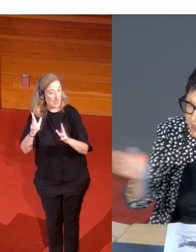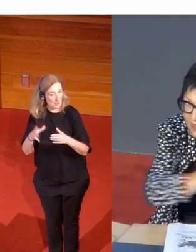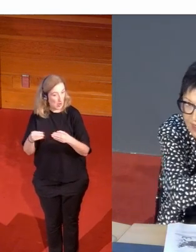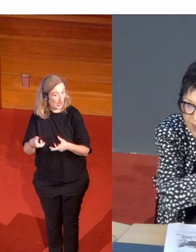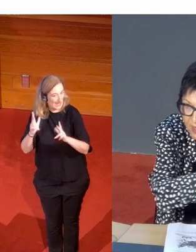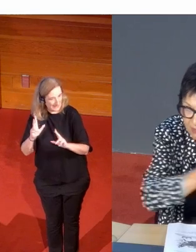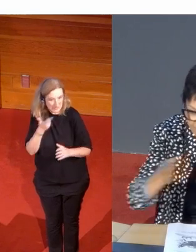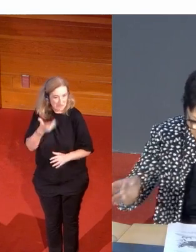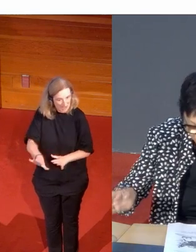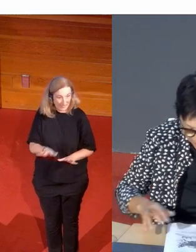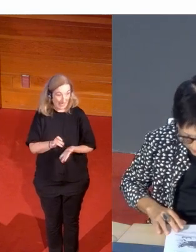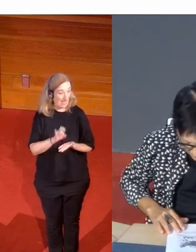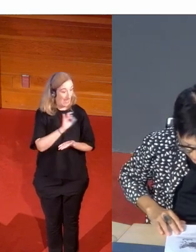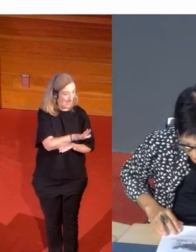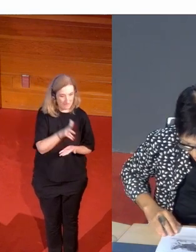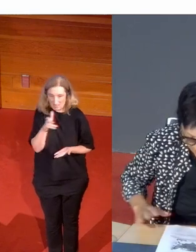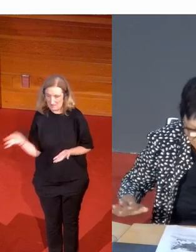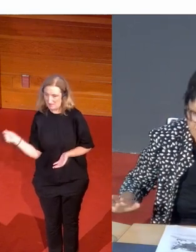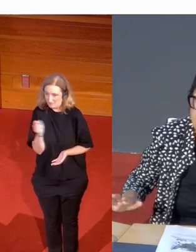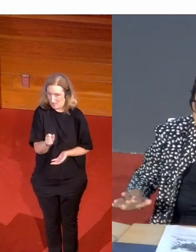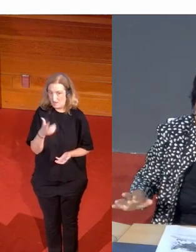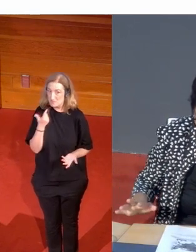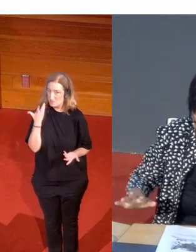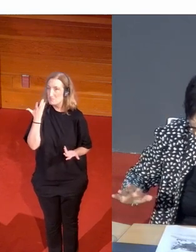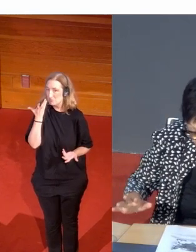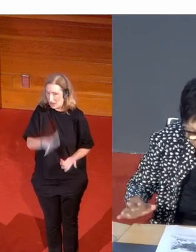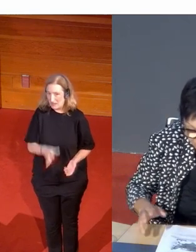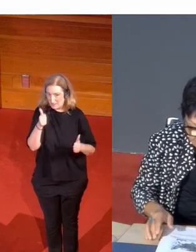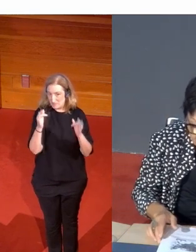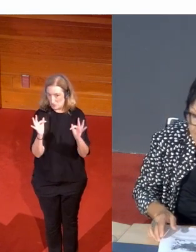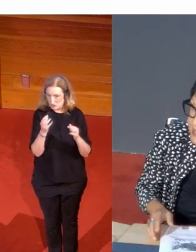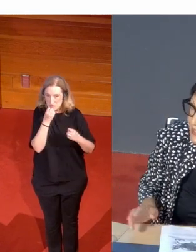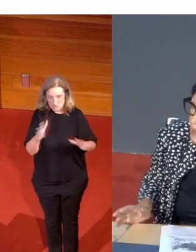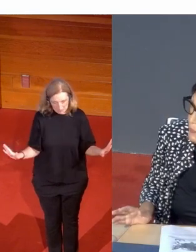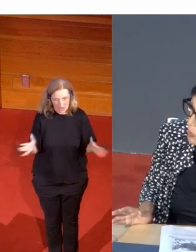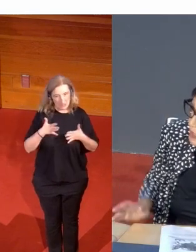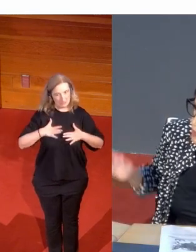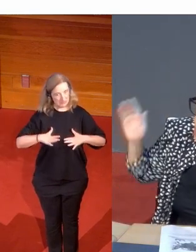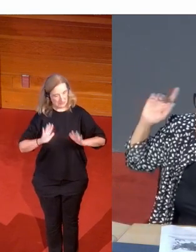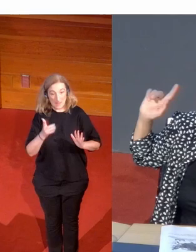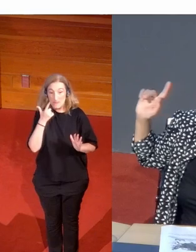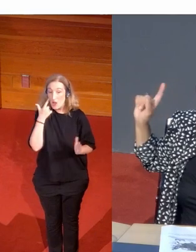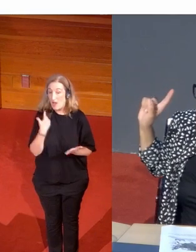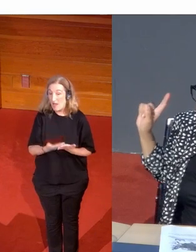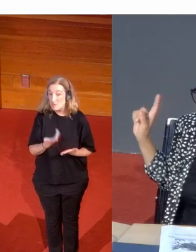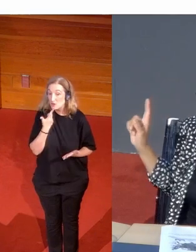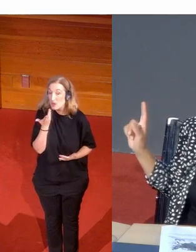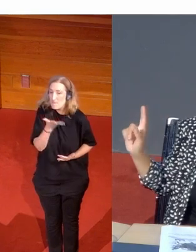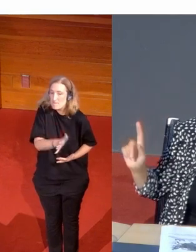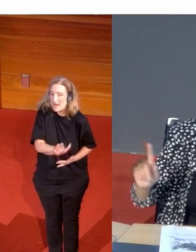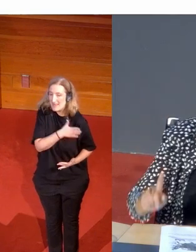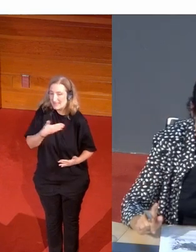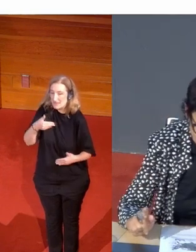funcionado quitar a biden y poner a camala Harris les ha funcionado bueno está por ver porque eso es la intención de